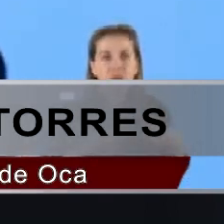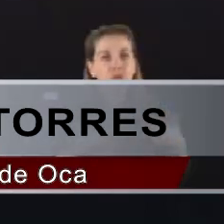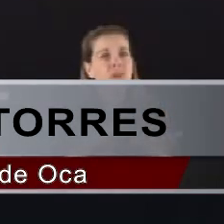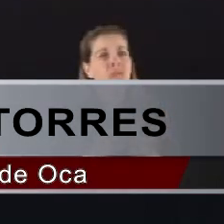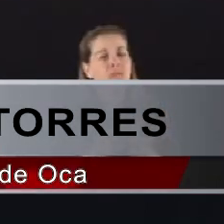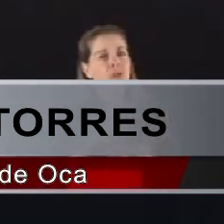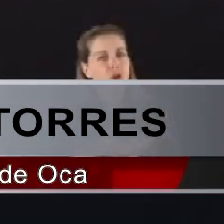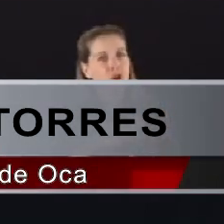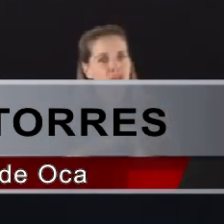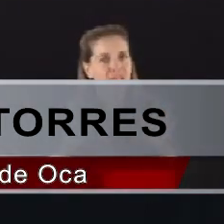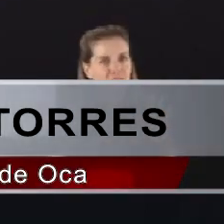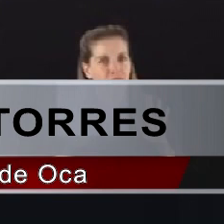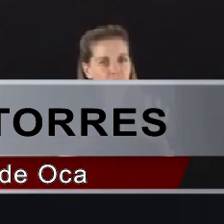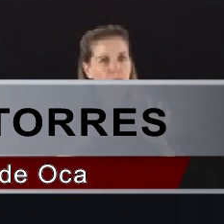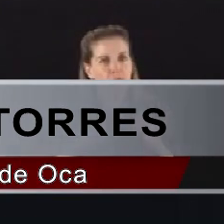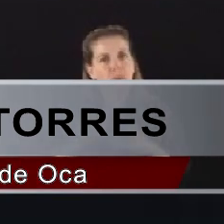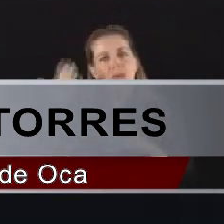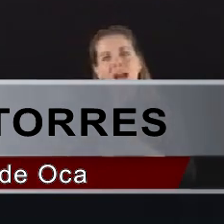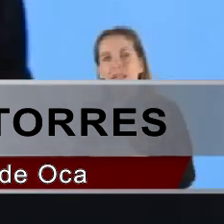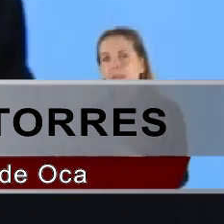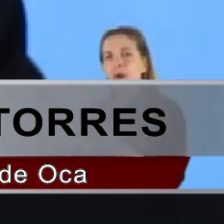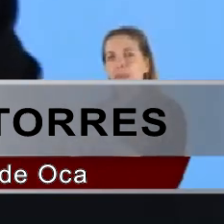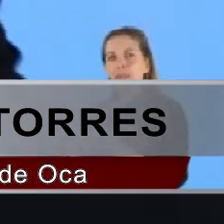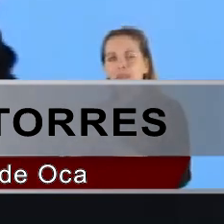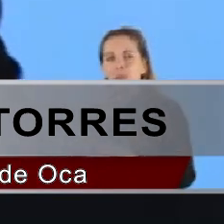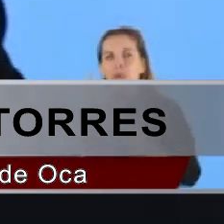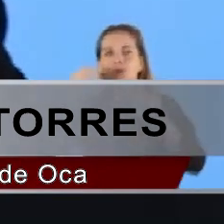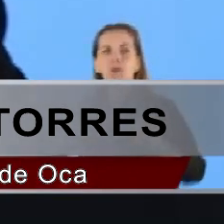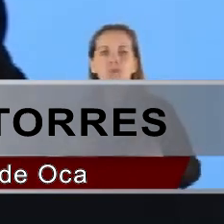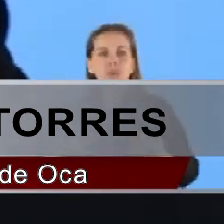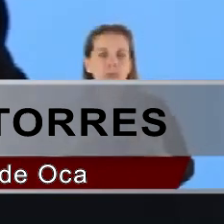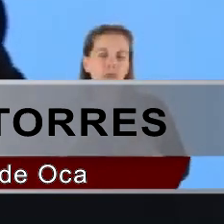Estoy muy feliz de haber cumplido mi palabra y estoy muy feliz